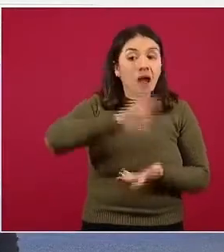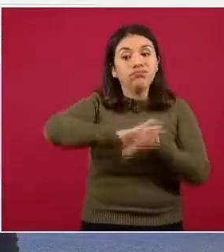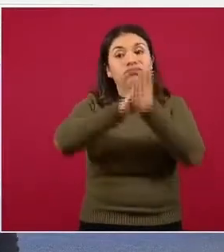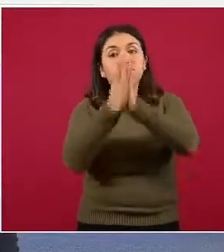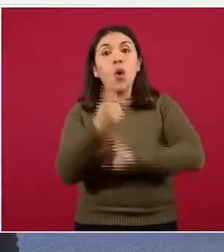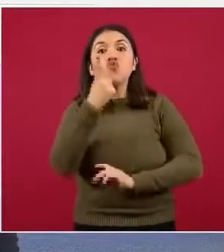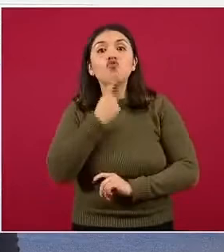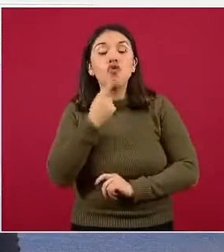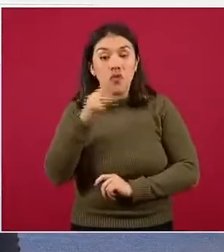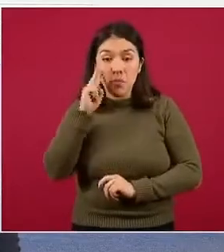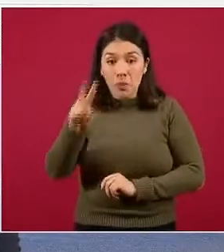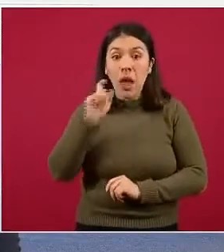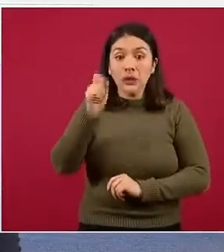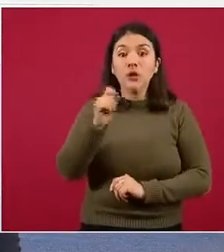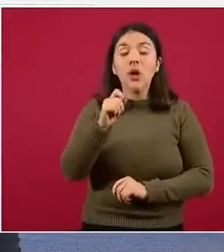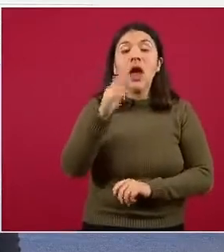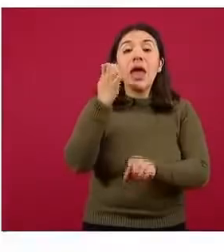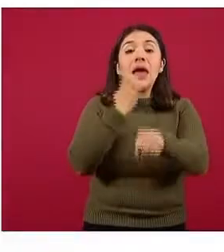Baja